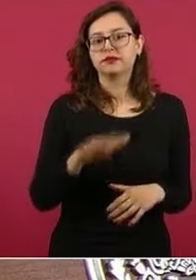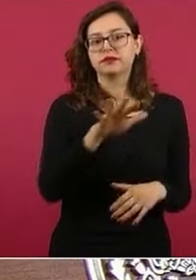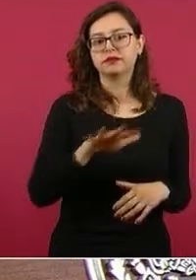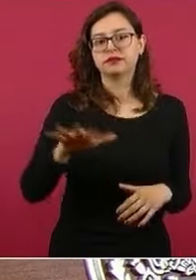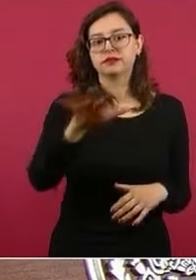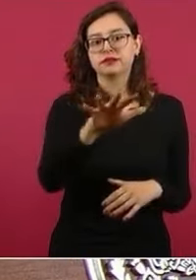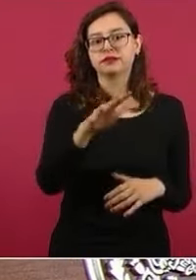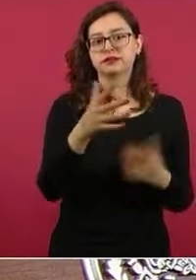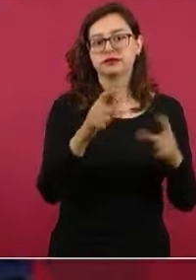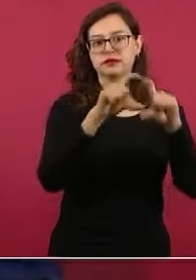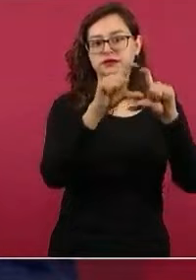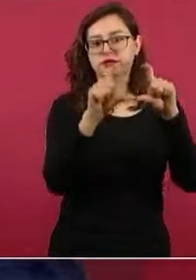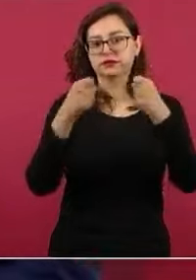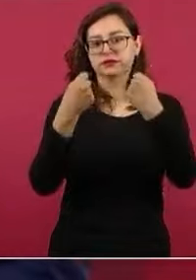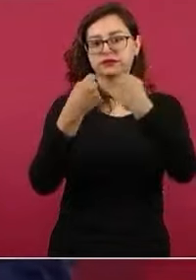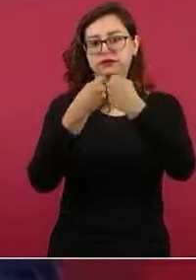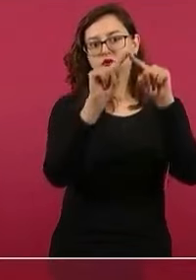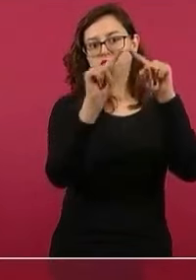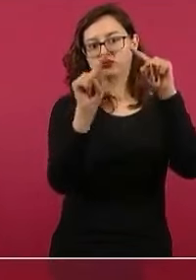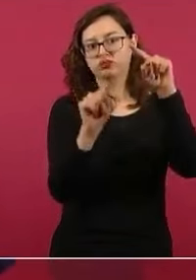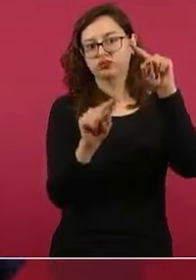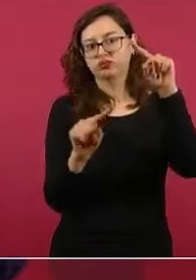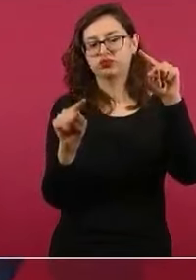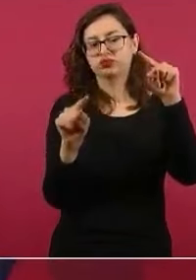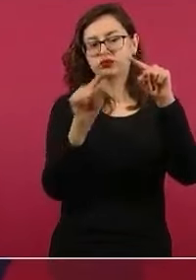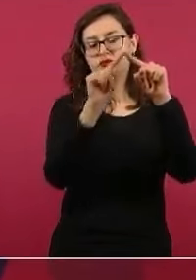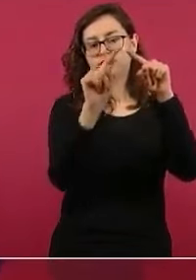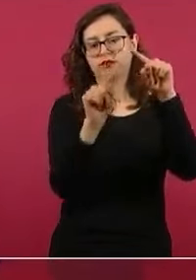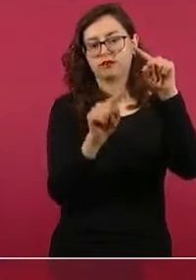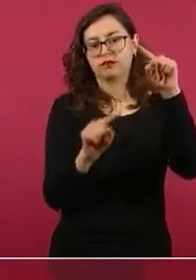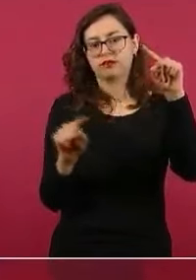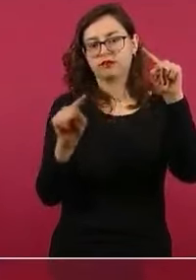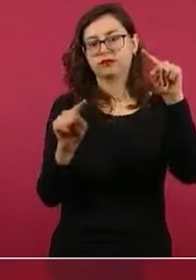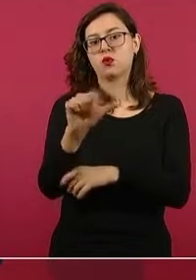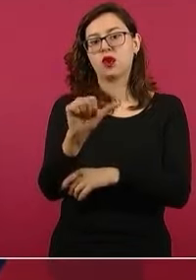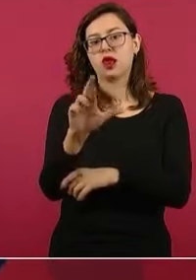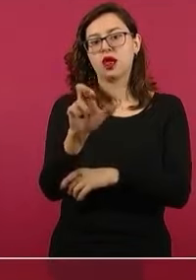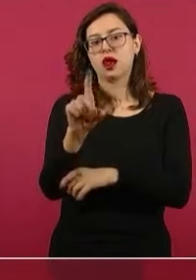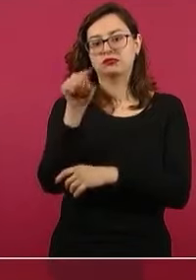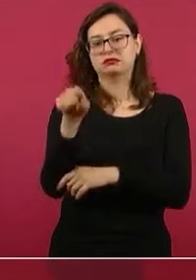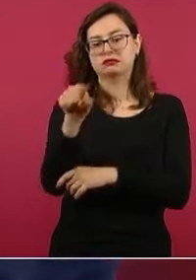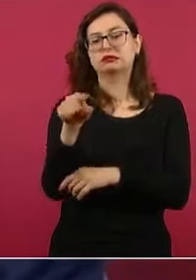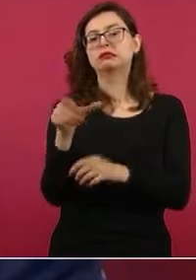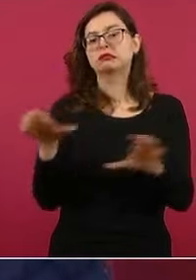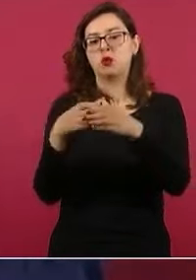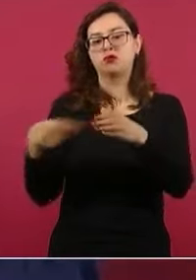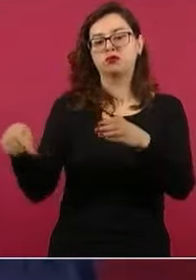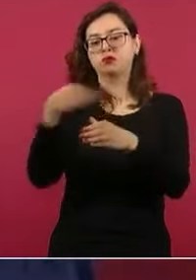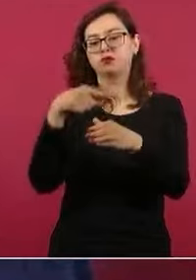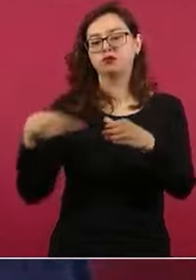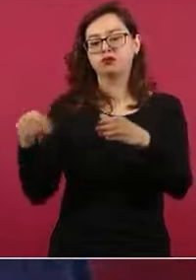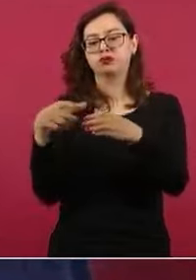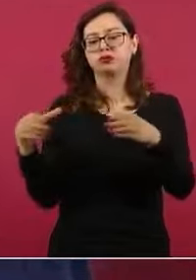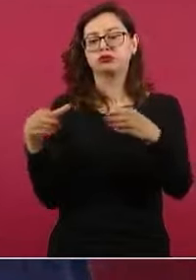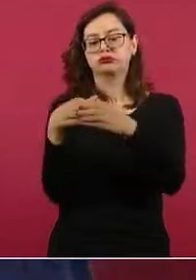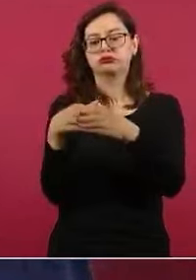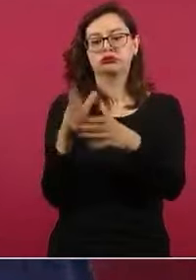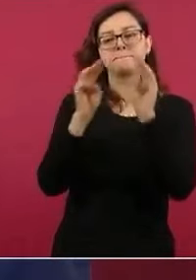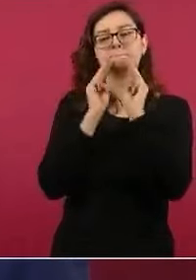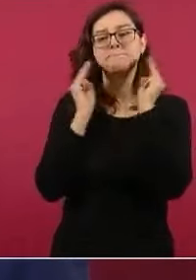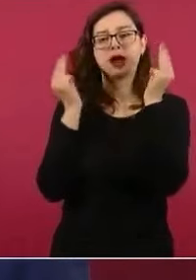Colombia, la franja fronteriza de Nuevo León, limítrofe con Nuevo Laredo. Es un grupo ya identificado de la delincuencia